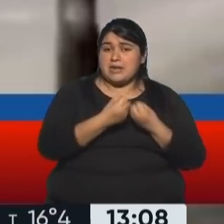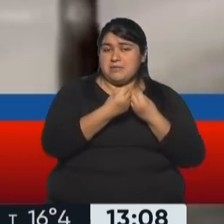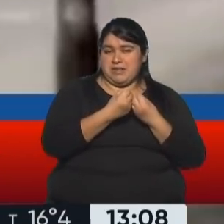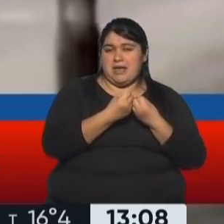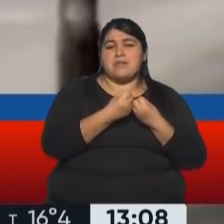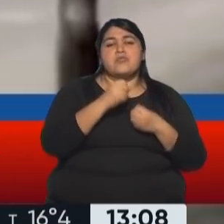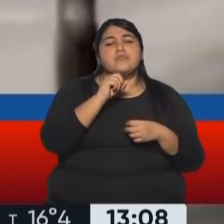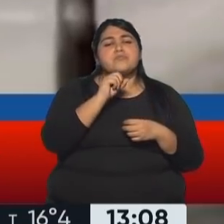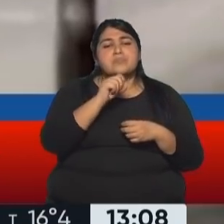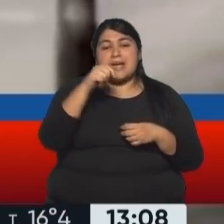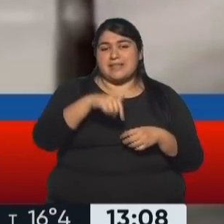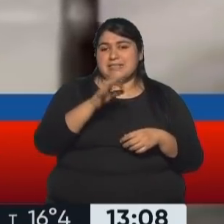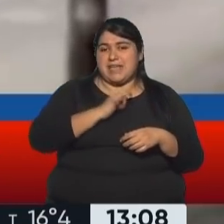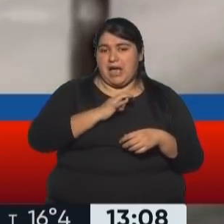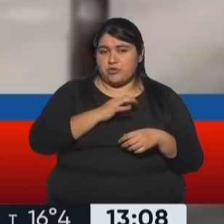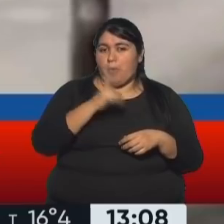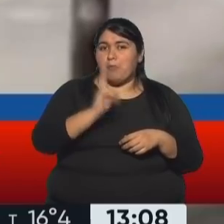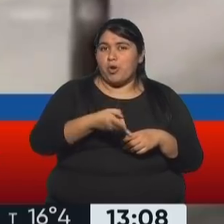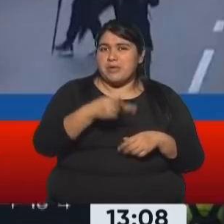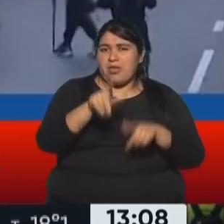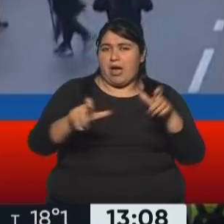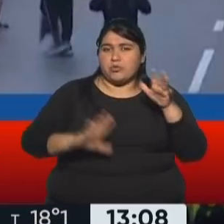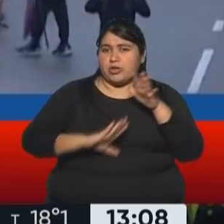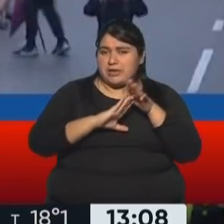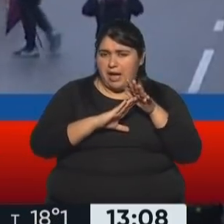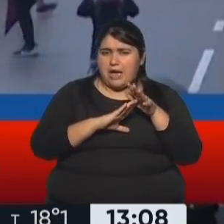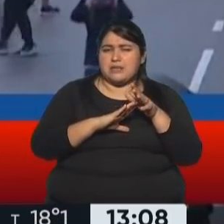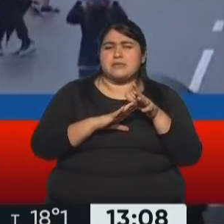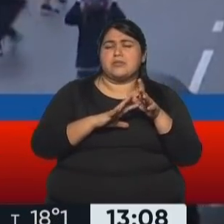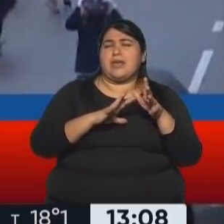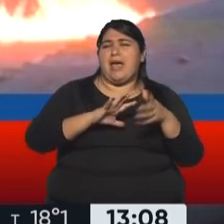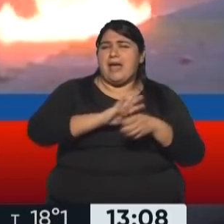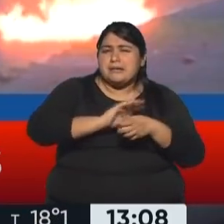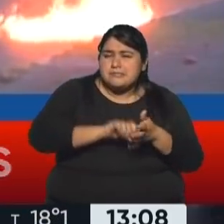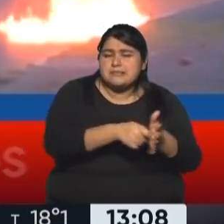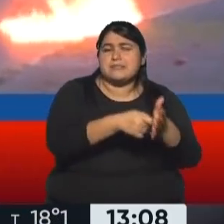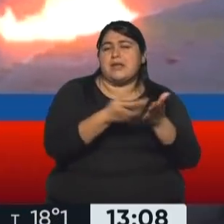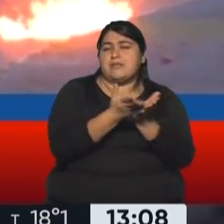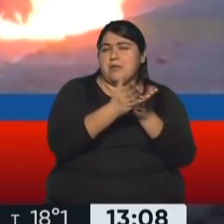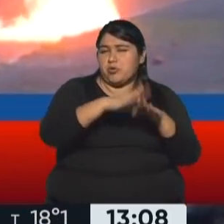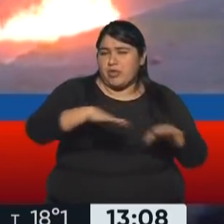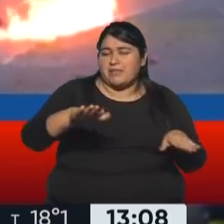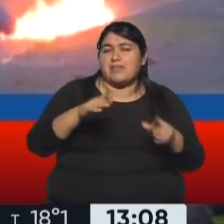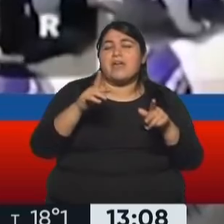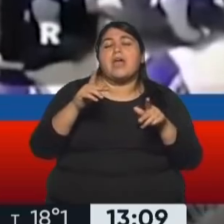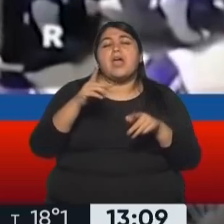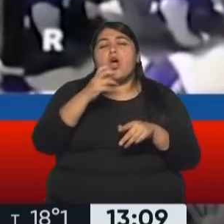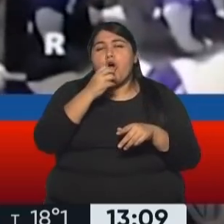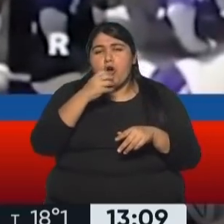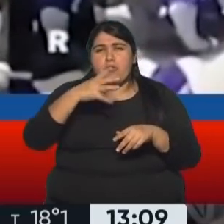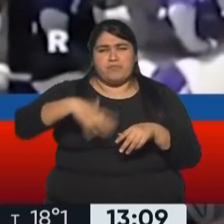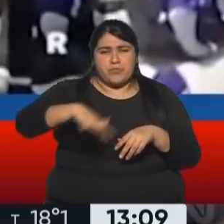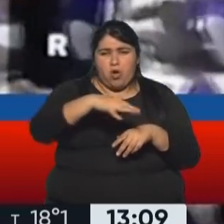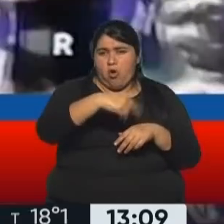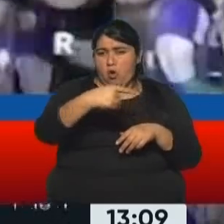Tiananmen, que este año fue prohibido por las autoridades, la represión al movimiento de estudiantes de Hong Kong, el confinamiento de la